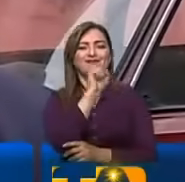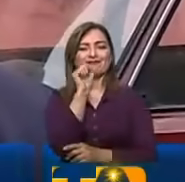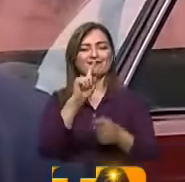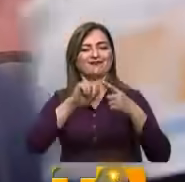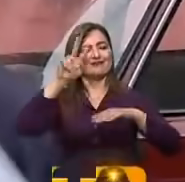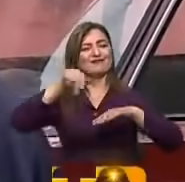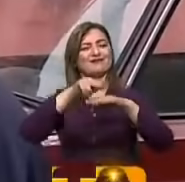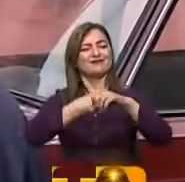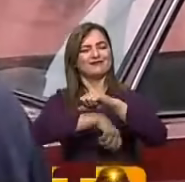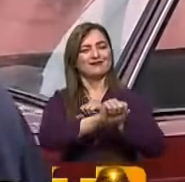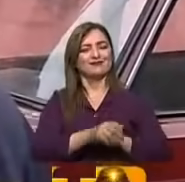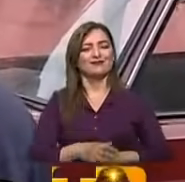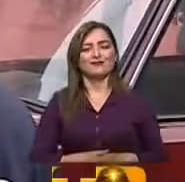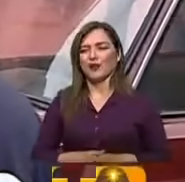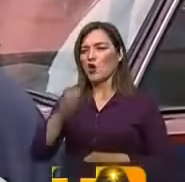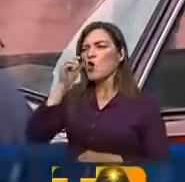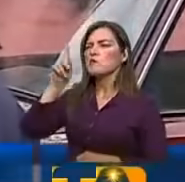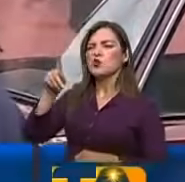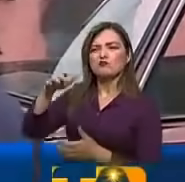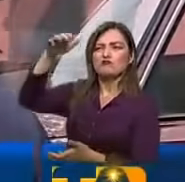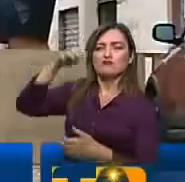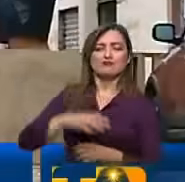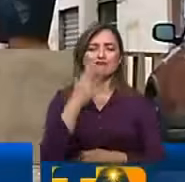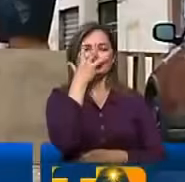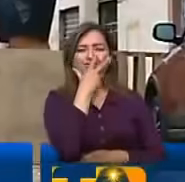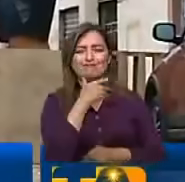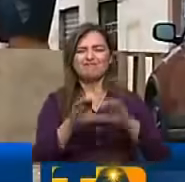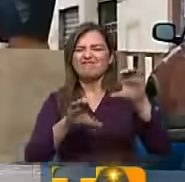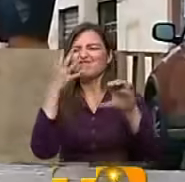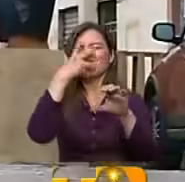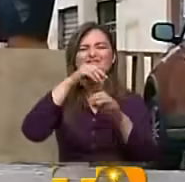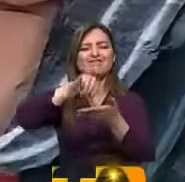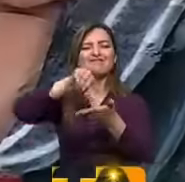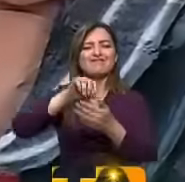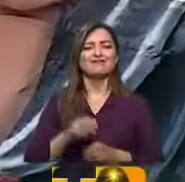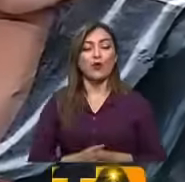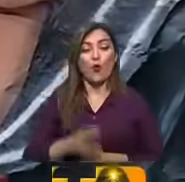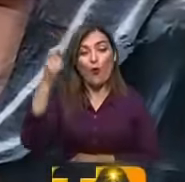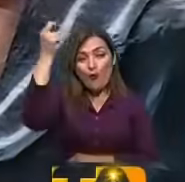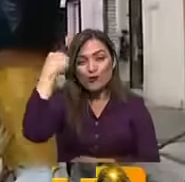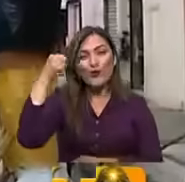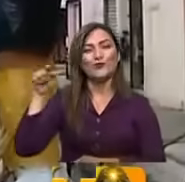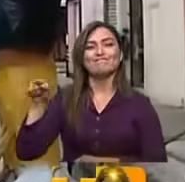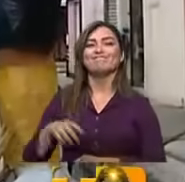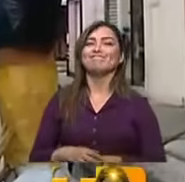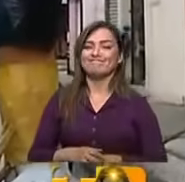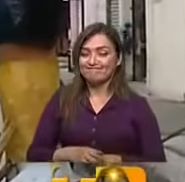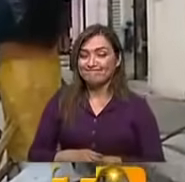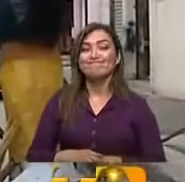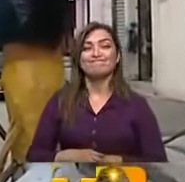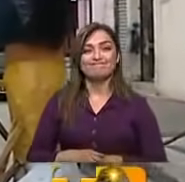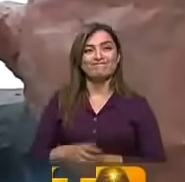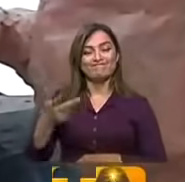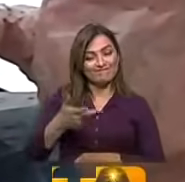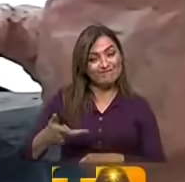tal le parecen los monigotes? Está muy lindo, está muy lindo. Adorna la ciudad. La vecindad del Chavo del 8 no podía faltar este año. Al Chavo, Don Ramón